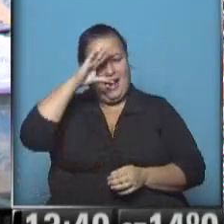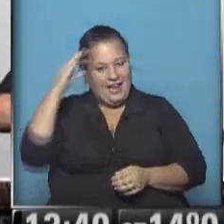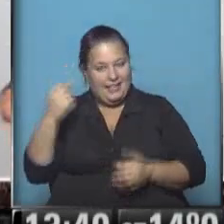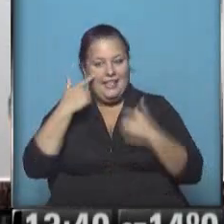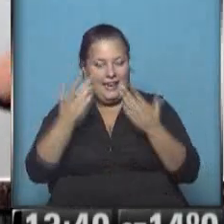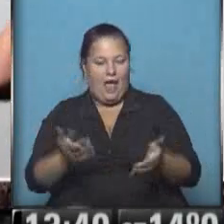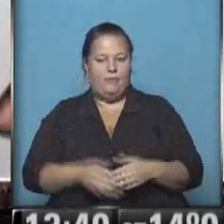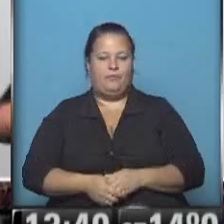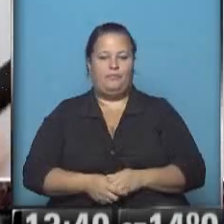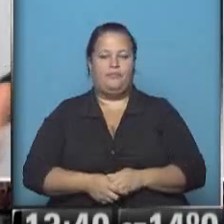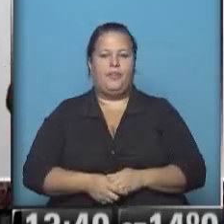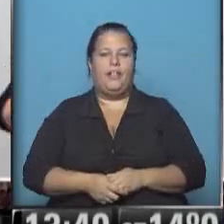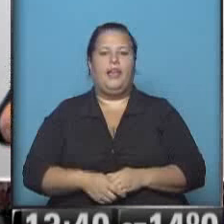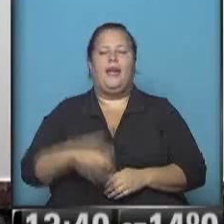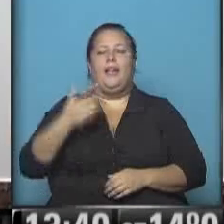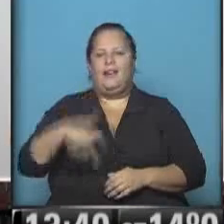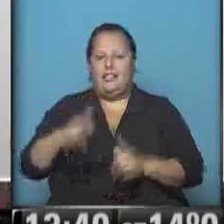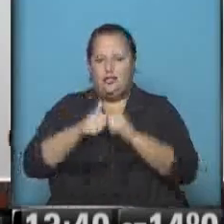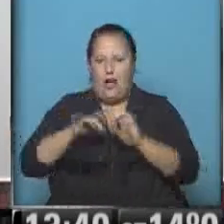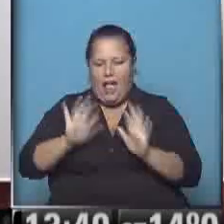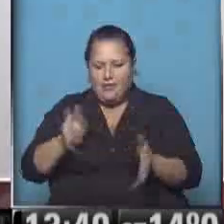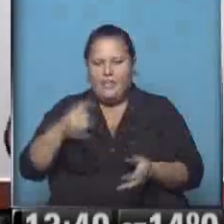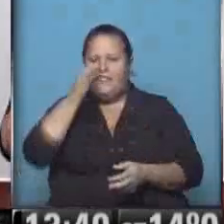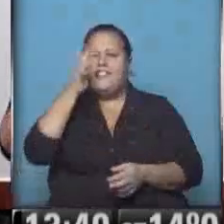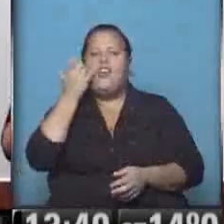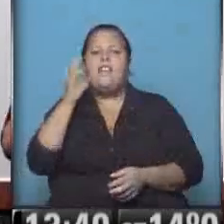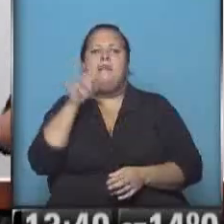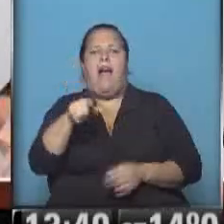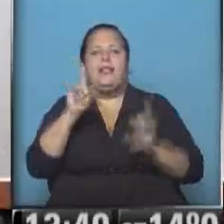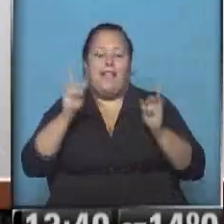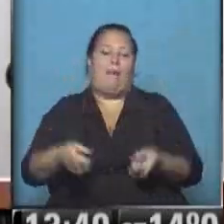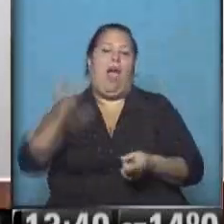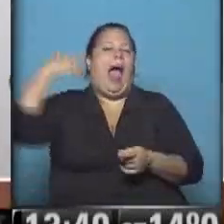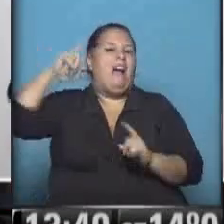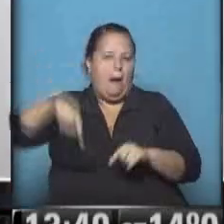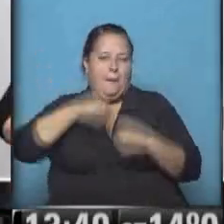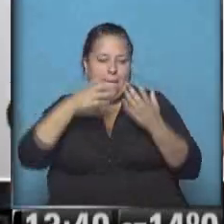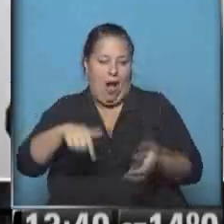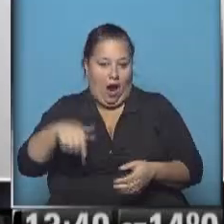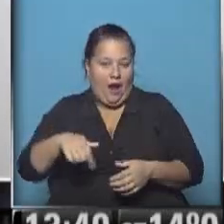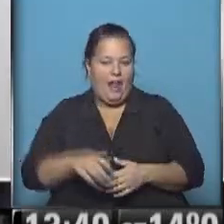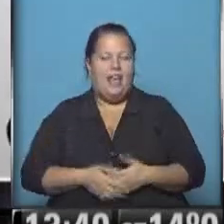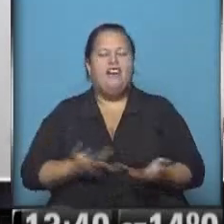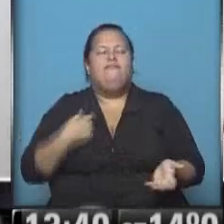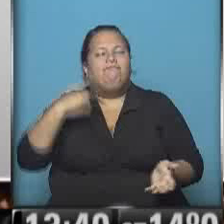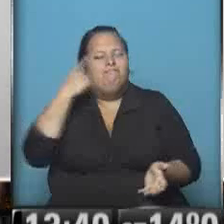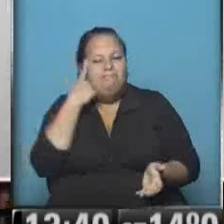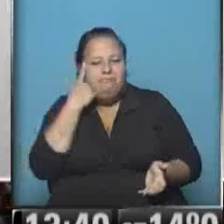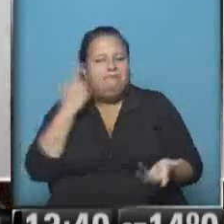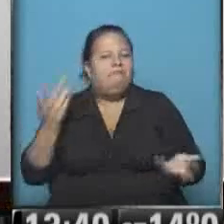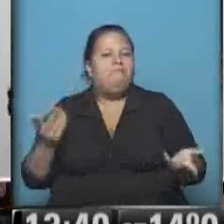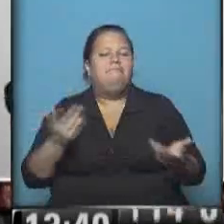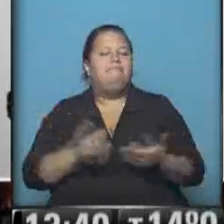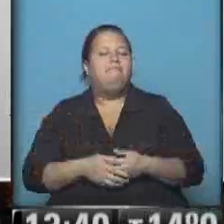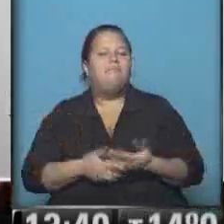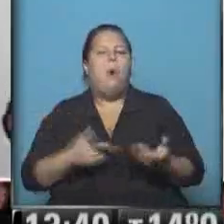vemos. Se sienta, es histórico realmente el 5 de mayo para usted, más que otro. Creo que